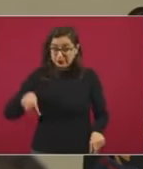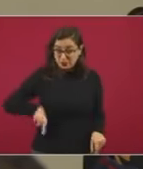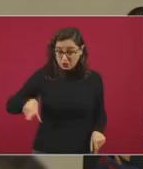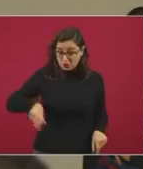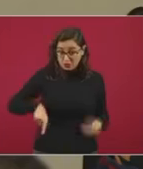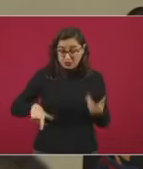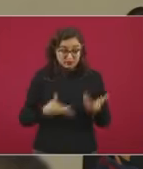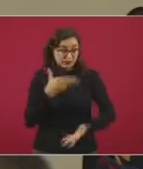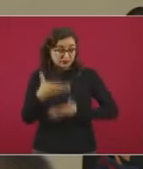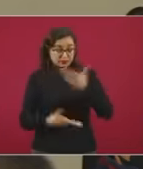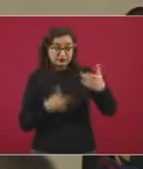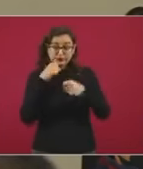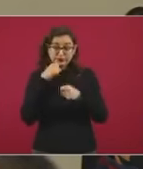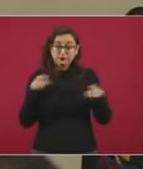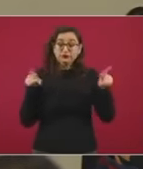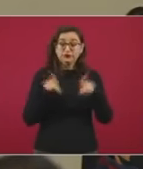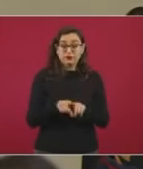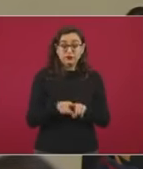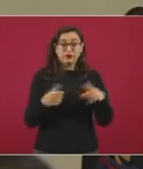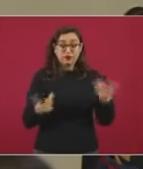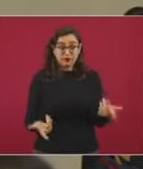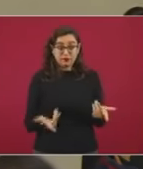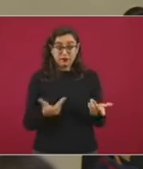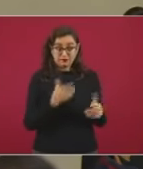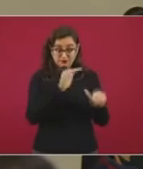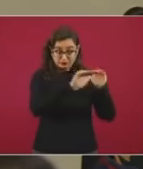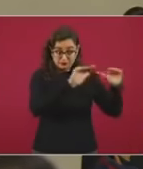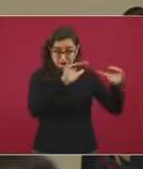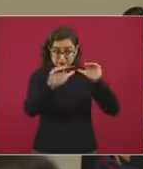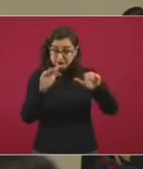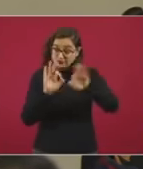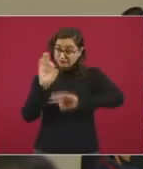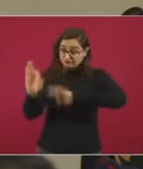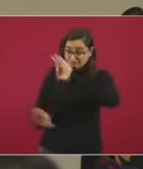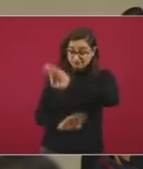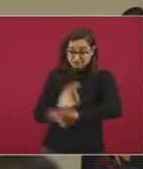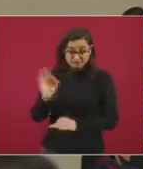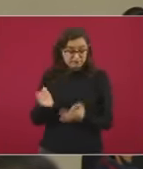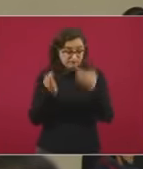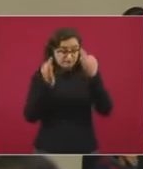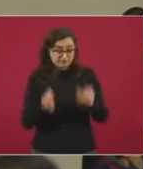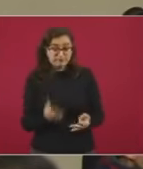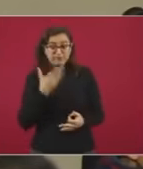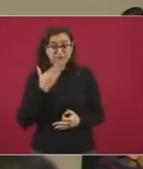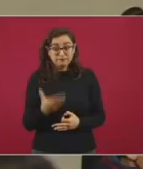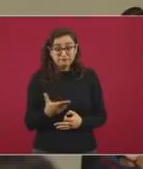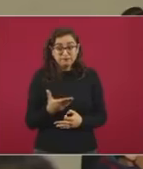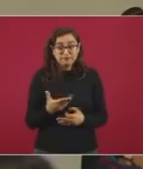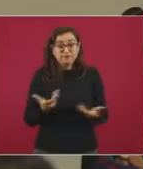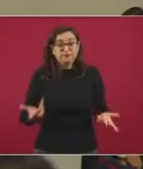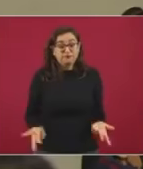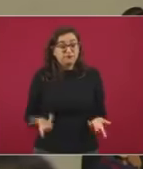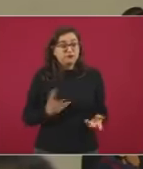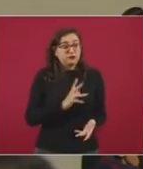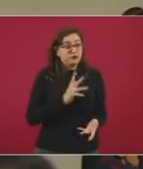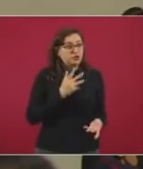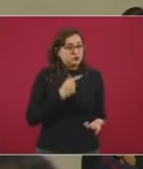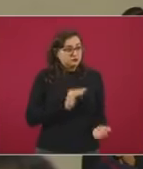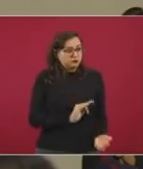dependencias, a las áreas de comunicación social, que la importancia de ellos en el trato hacia nosotros evita llegar a usted. Las